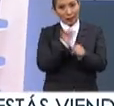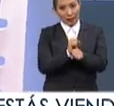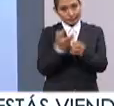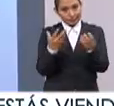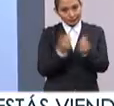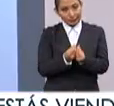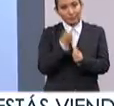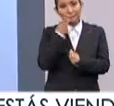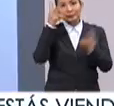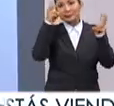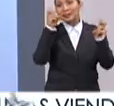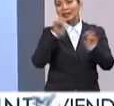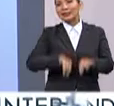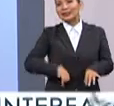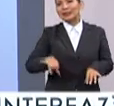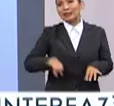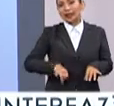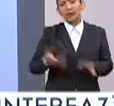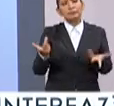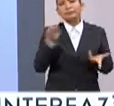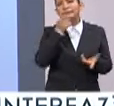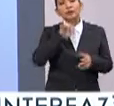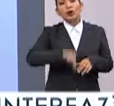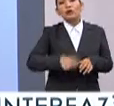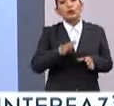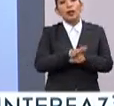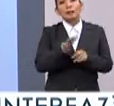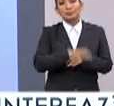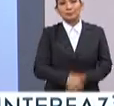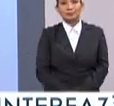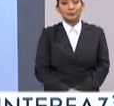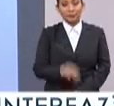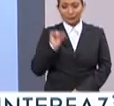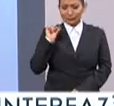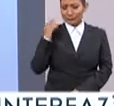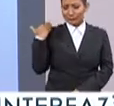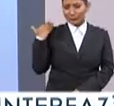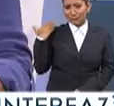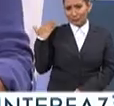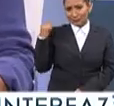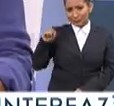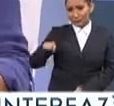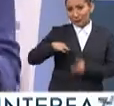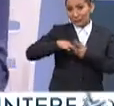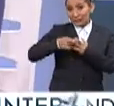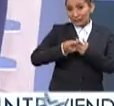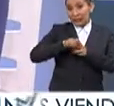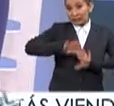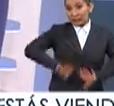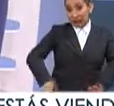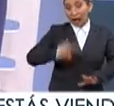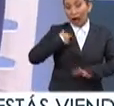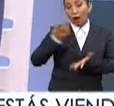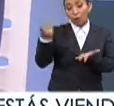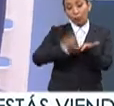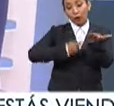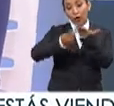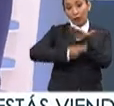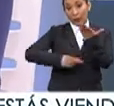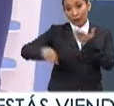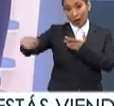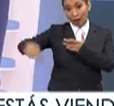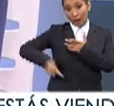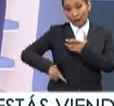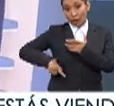contigo hablando de estos temas interesantes pues que mostráis esta mañana pues recientemente se entró en vigor una política pública